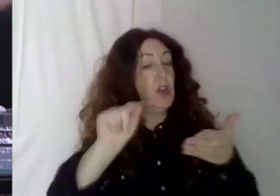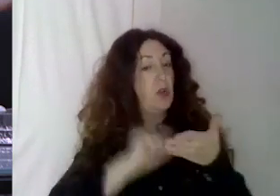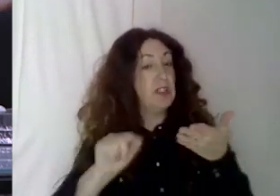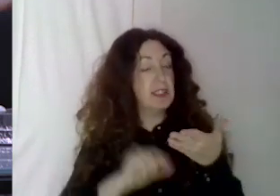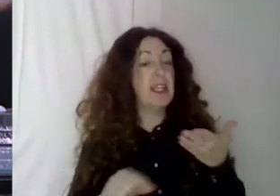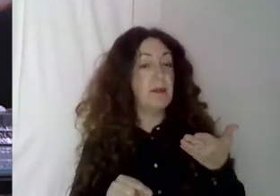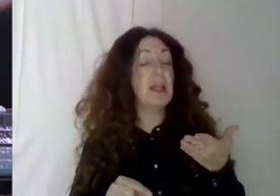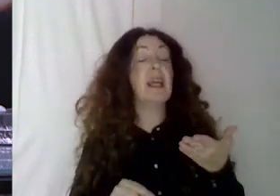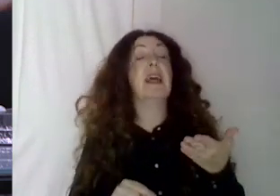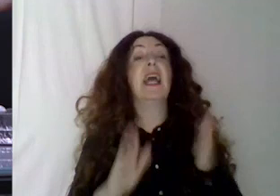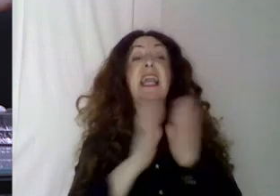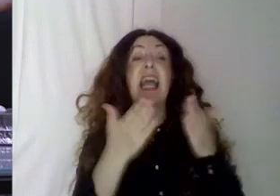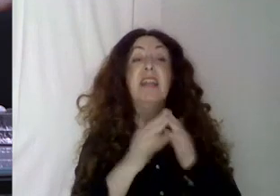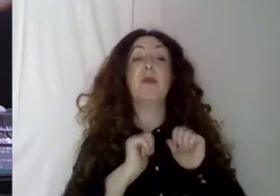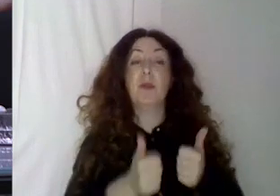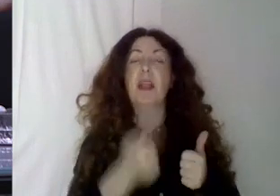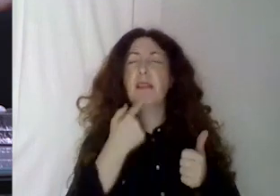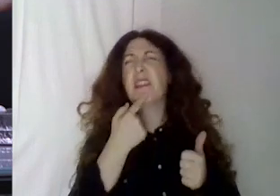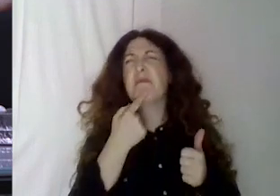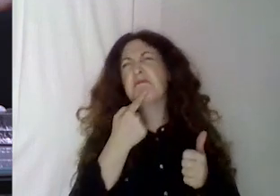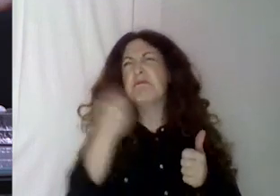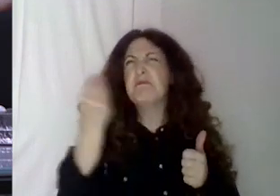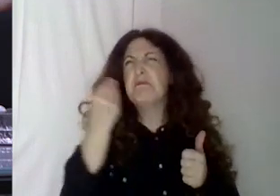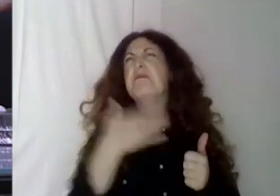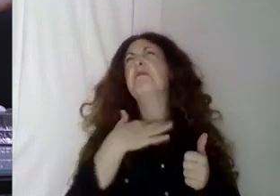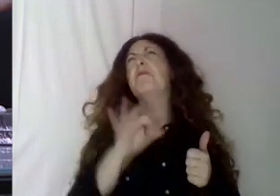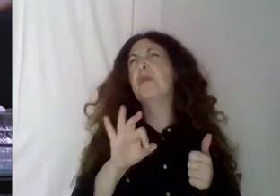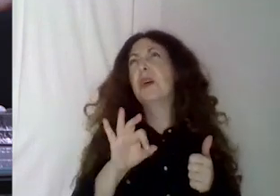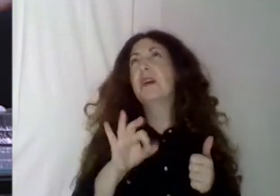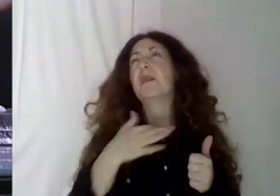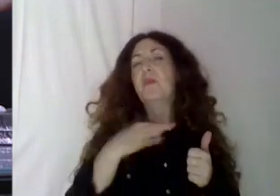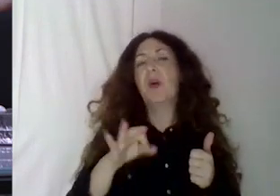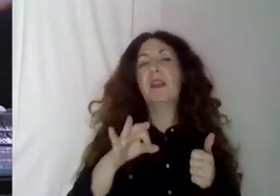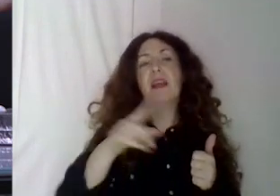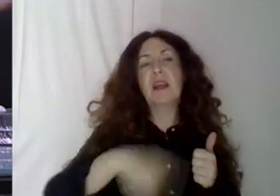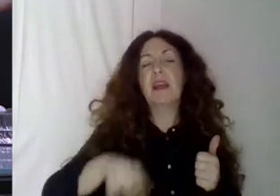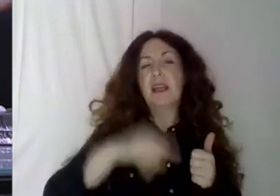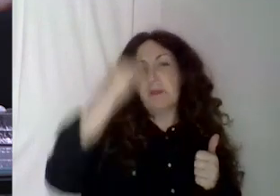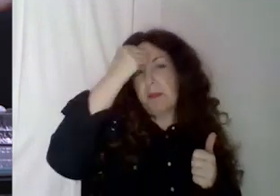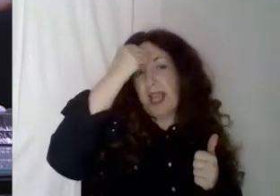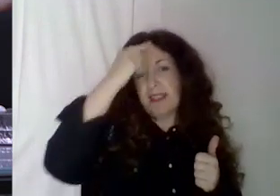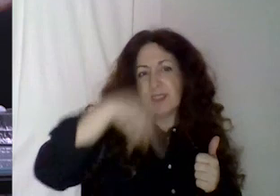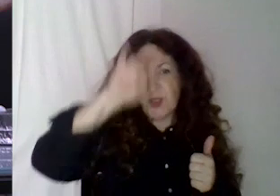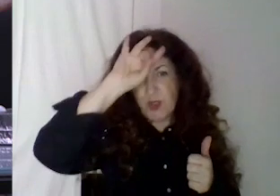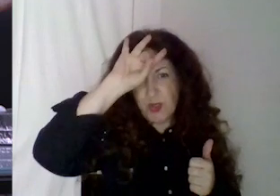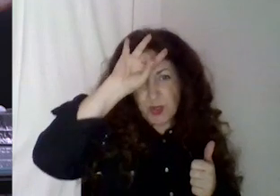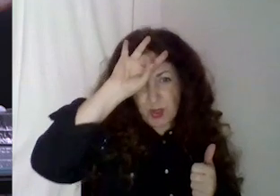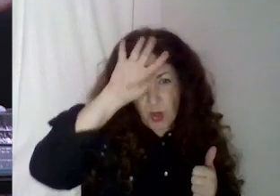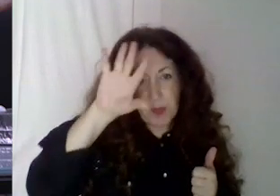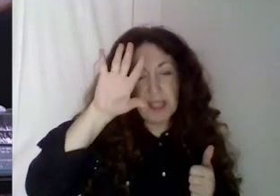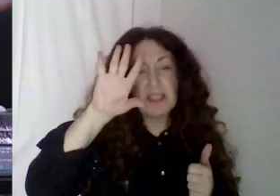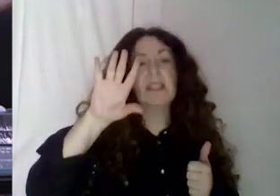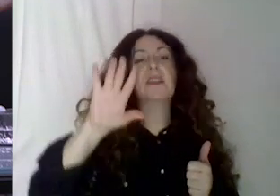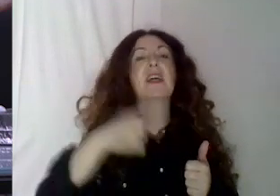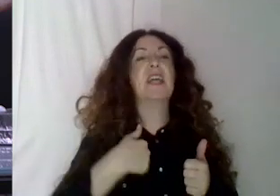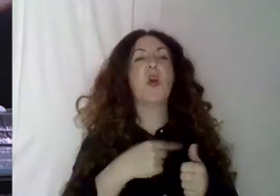asesino y, sin embargo, Javier ha reunido a estos tres personajes básicos como asesinos. Yo no sé si creo en l'air du temps. Creo que,